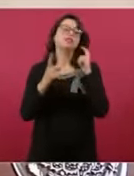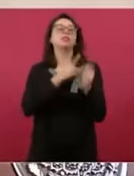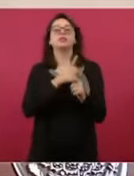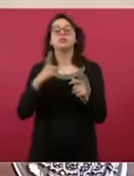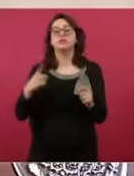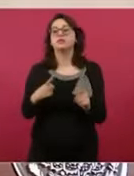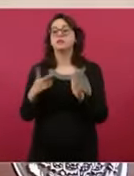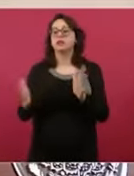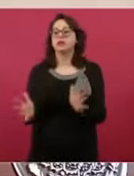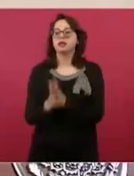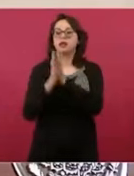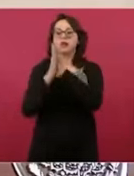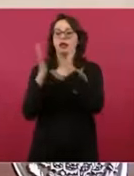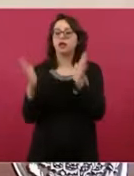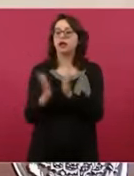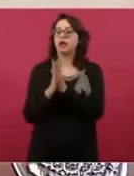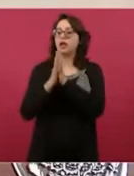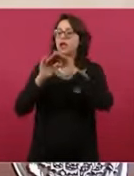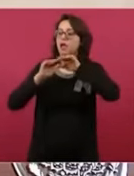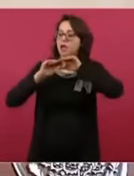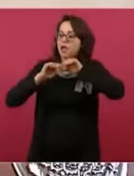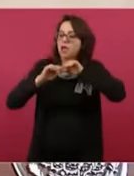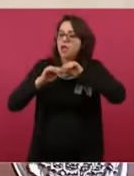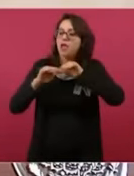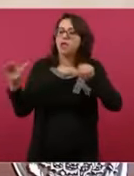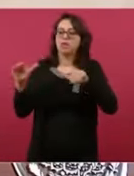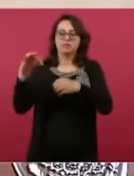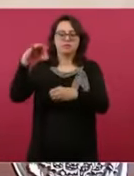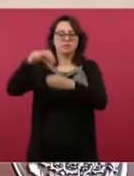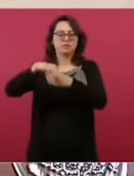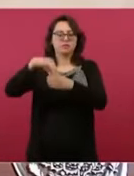que sea el pueblo